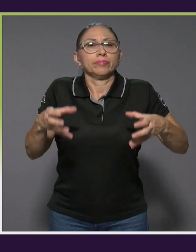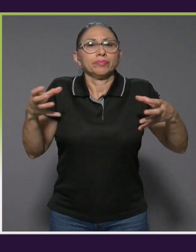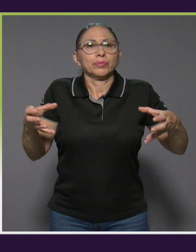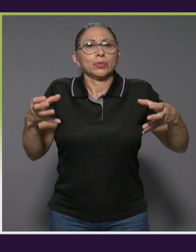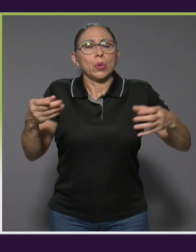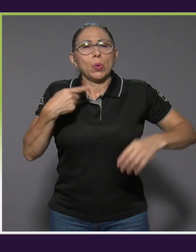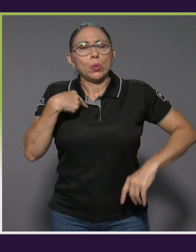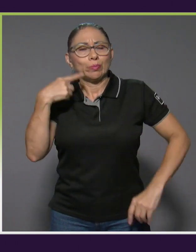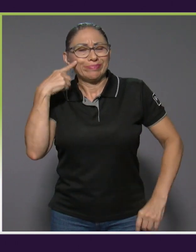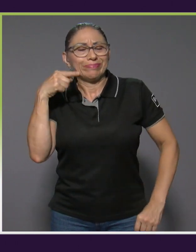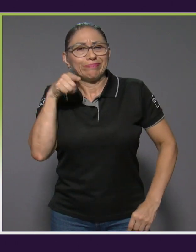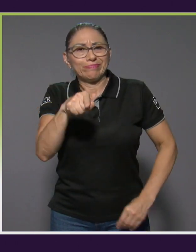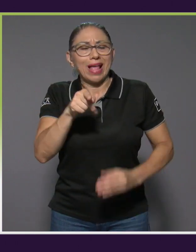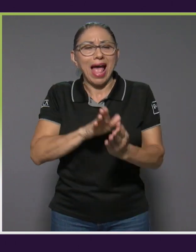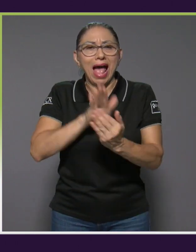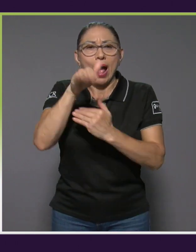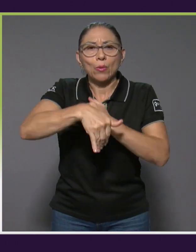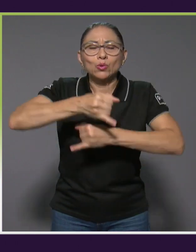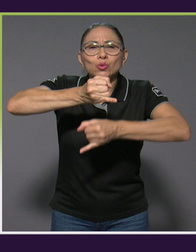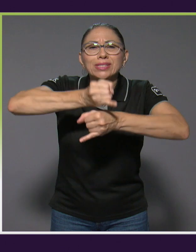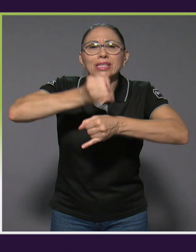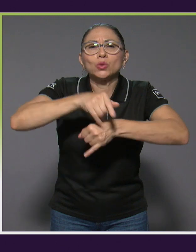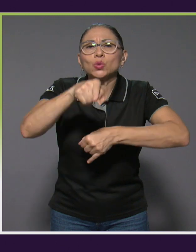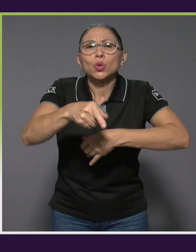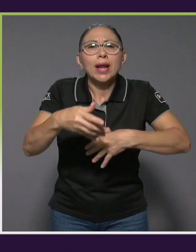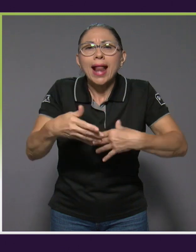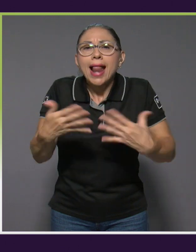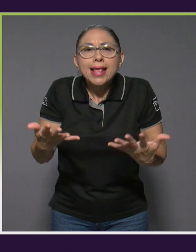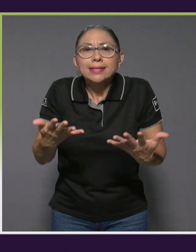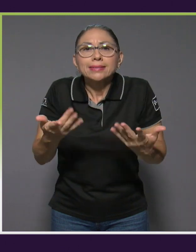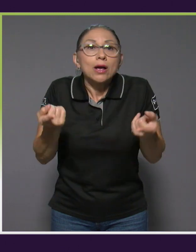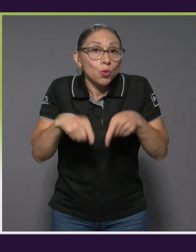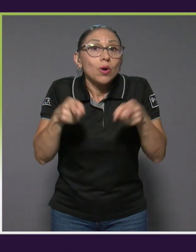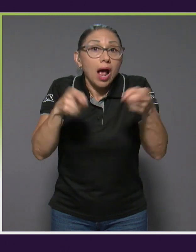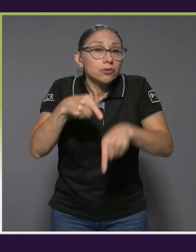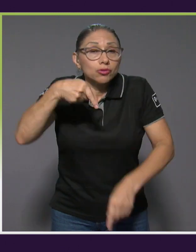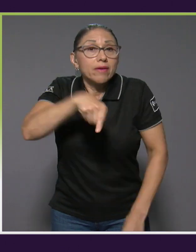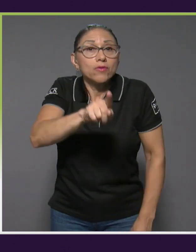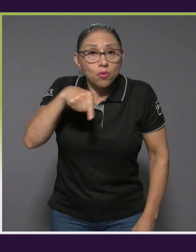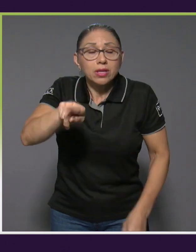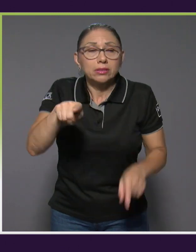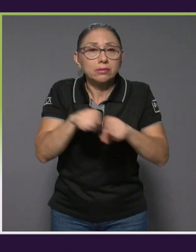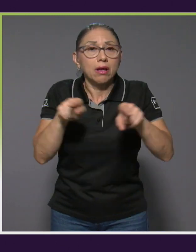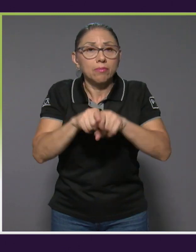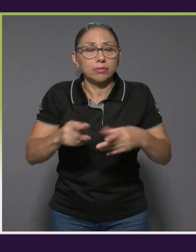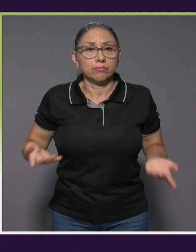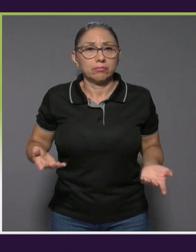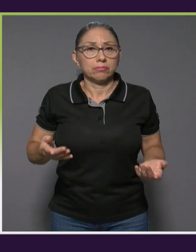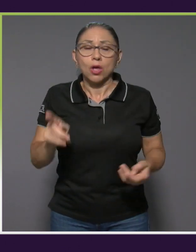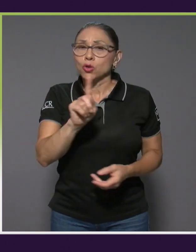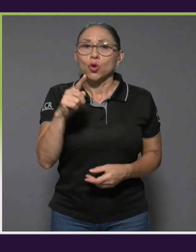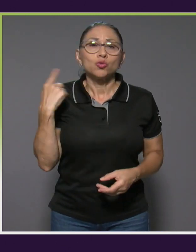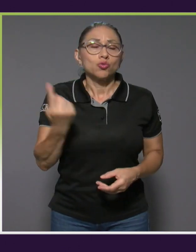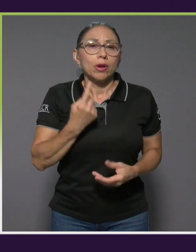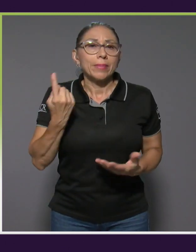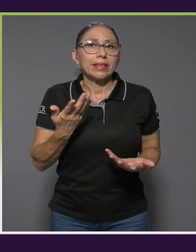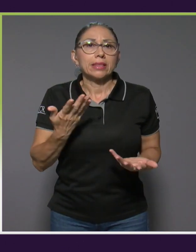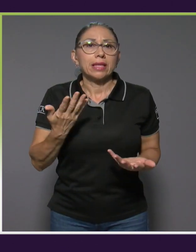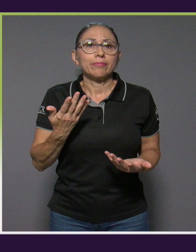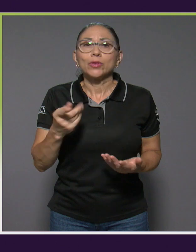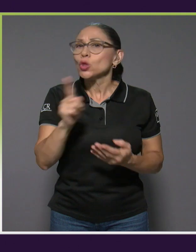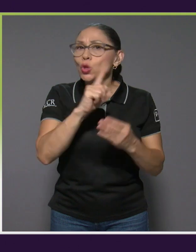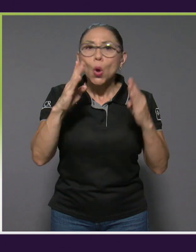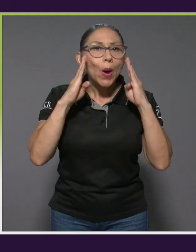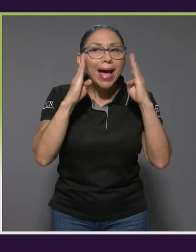abuso institucional es, en esencia, son casos de violencia, ¿verdad? Porque no solo no se les atiende